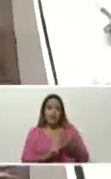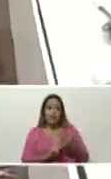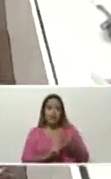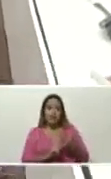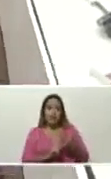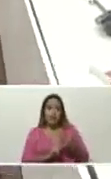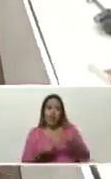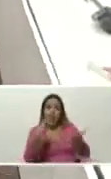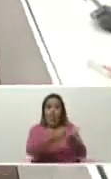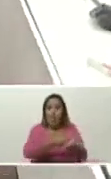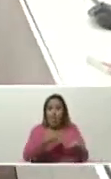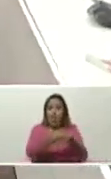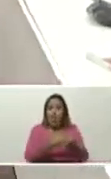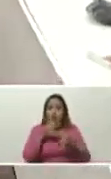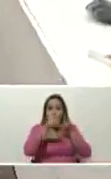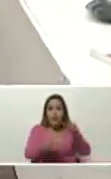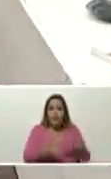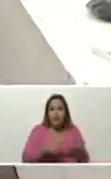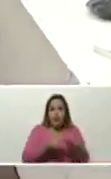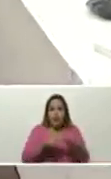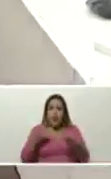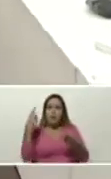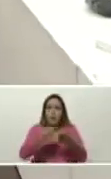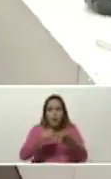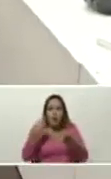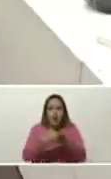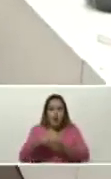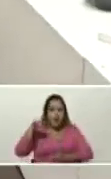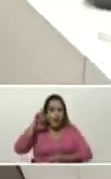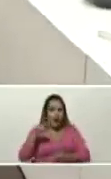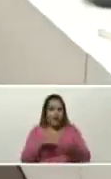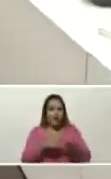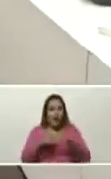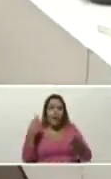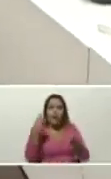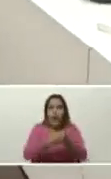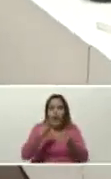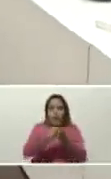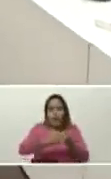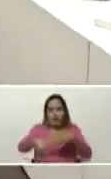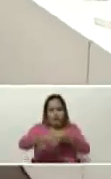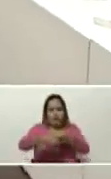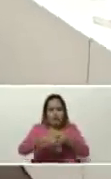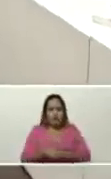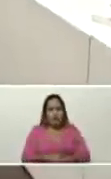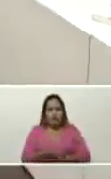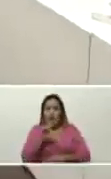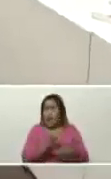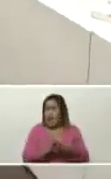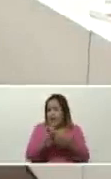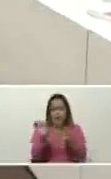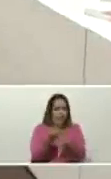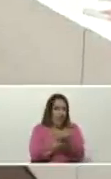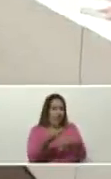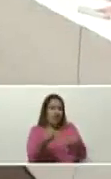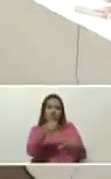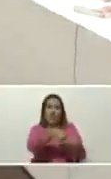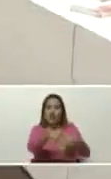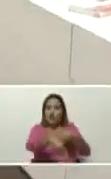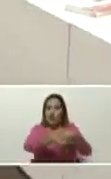meten billete al Twitter, le meten billete al Instagram, le meten billete a las redes sociales y son tremendos líderes de las redes